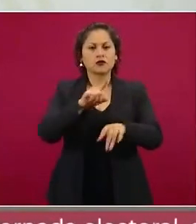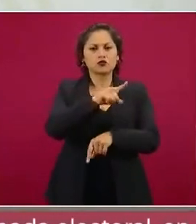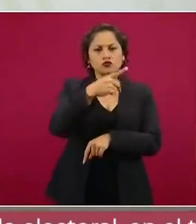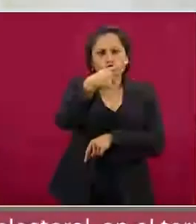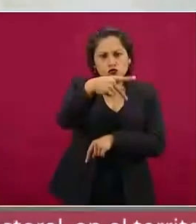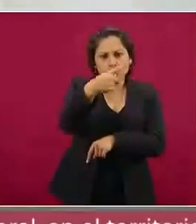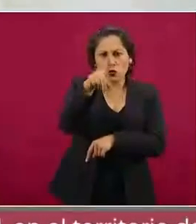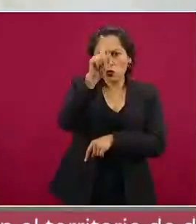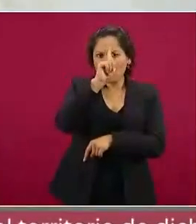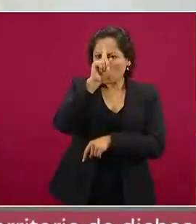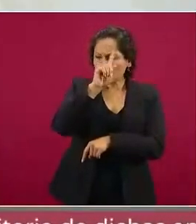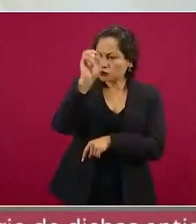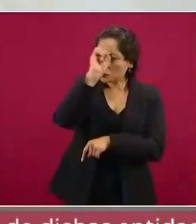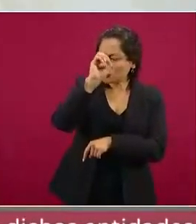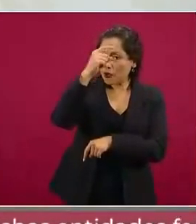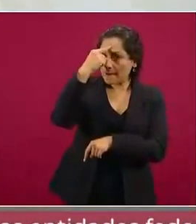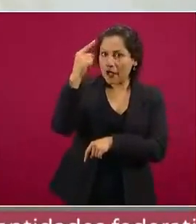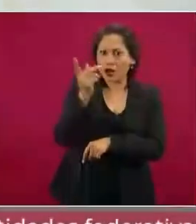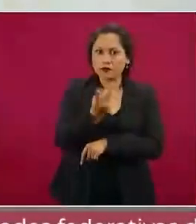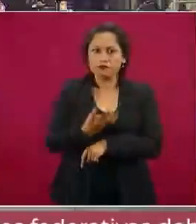lograr una reconciliación?